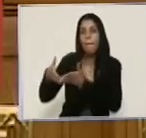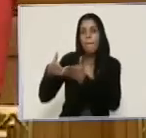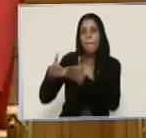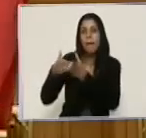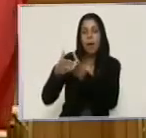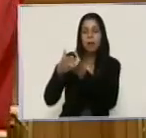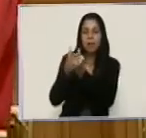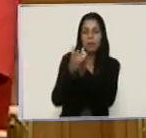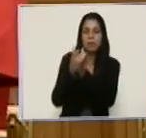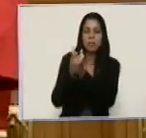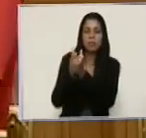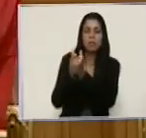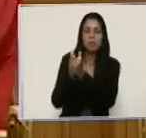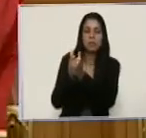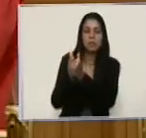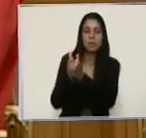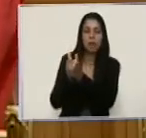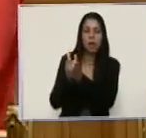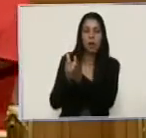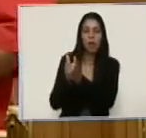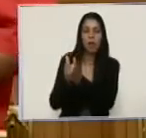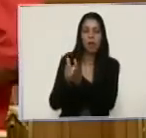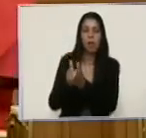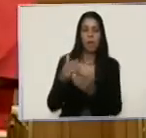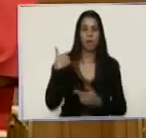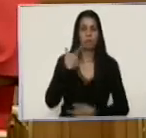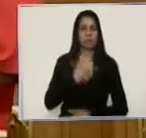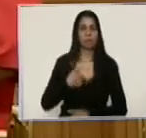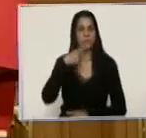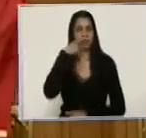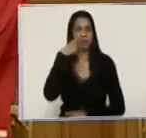venía el individuo, ¿sabes?, con esa percha ahí,